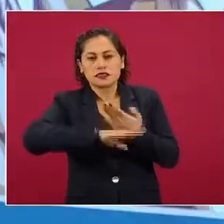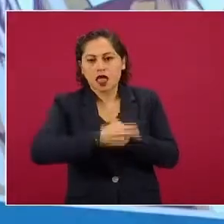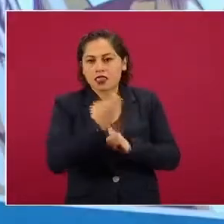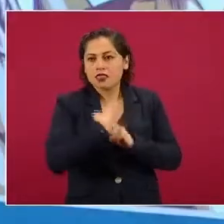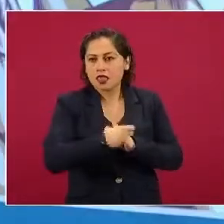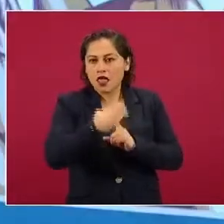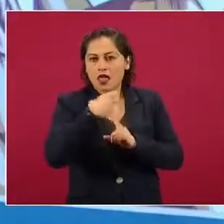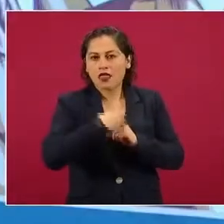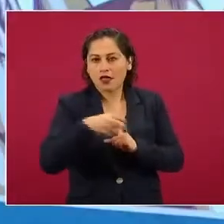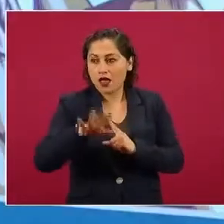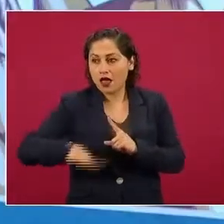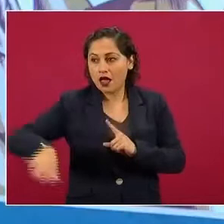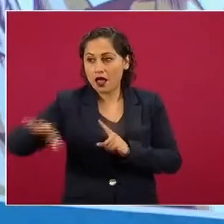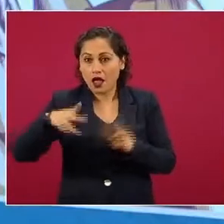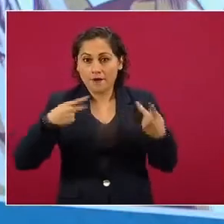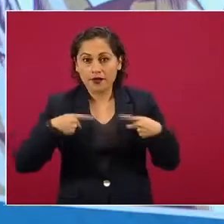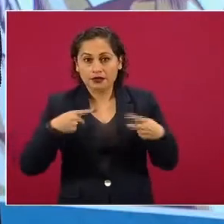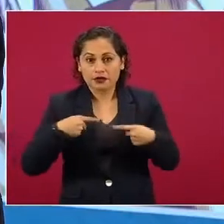el pueblo va